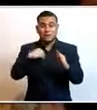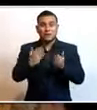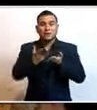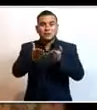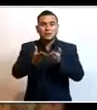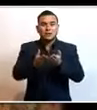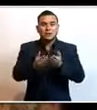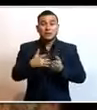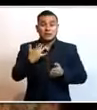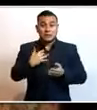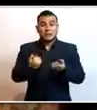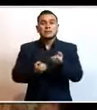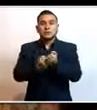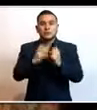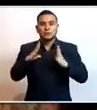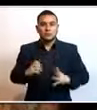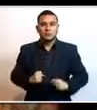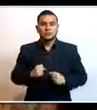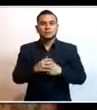solos.